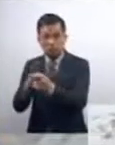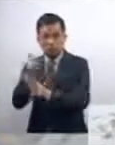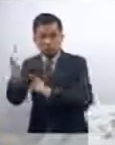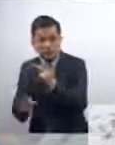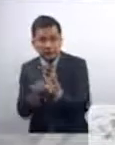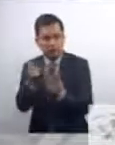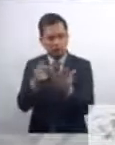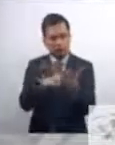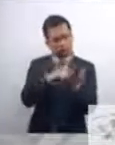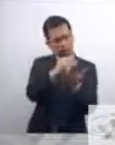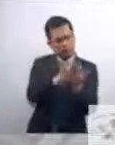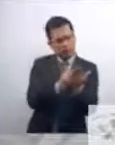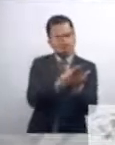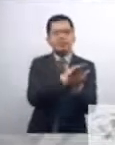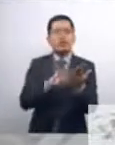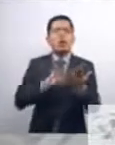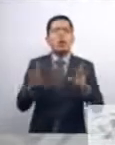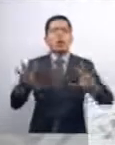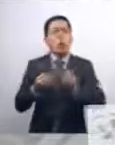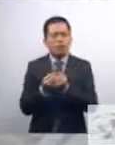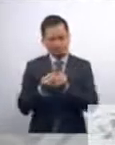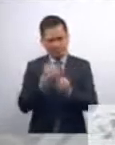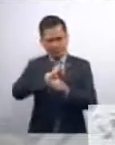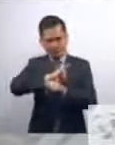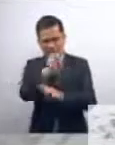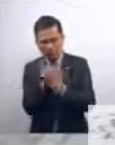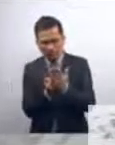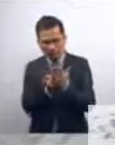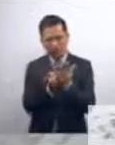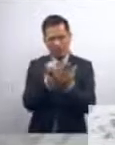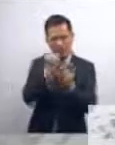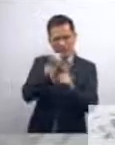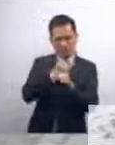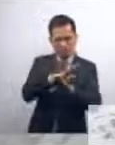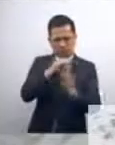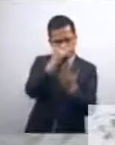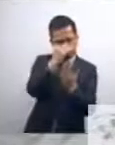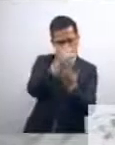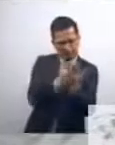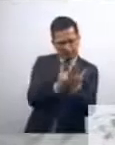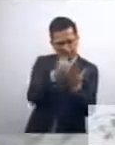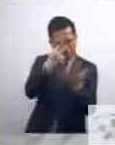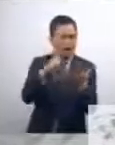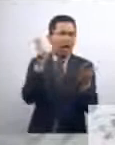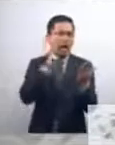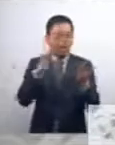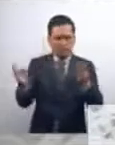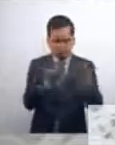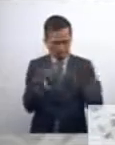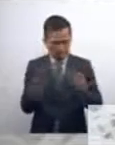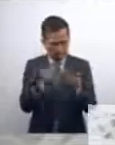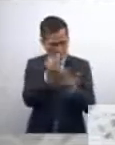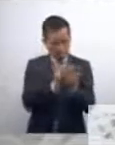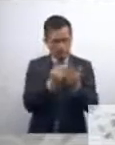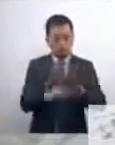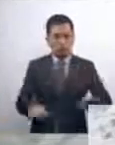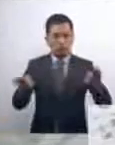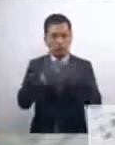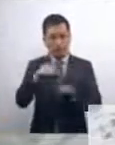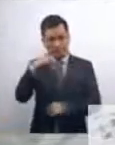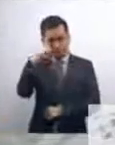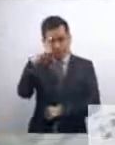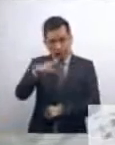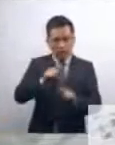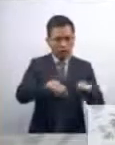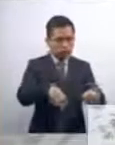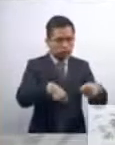mientras exista más información disponible, poniendo así el acceso a la información como piedra angular en el